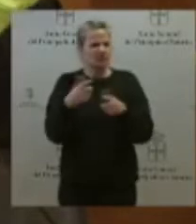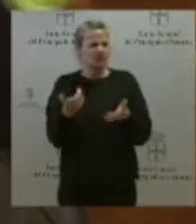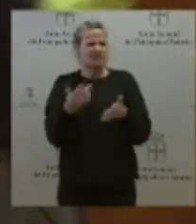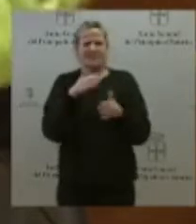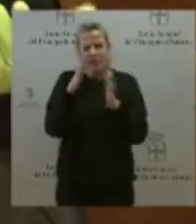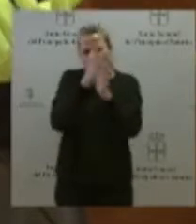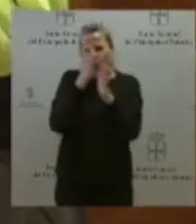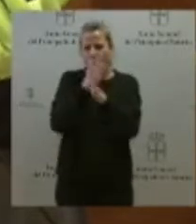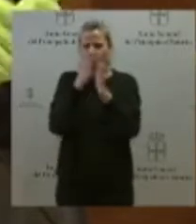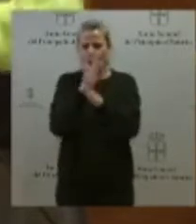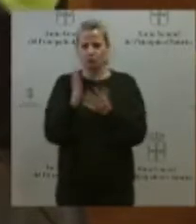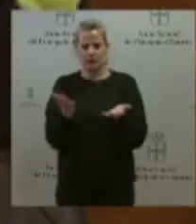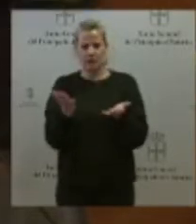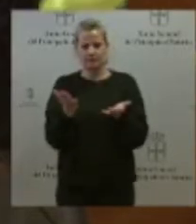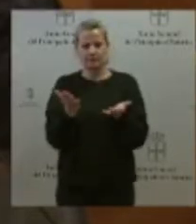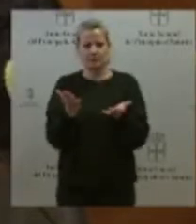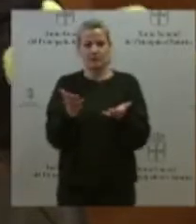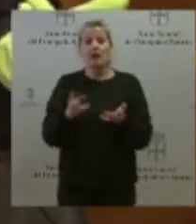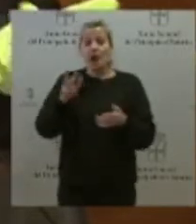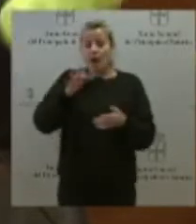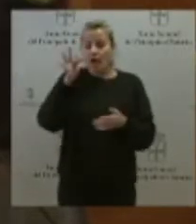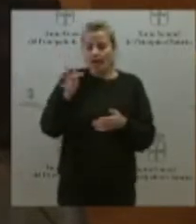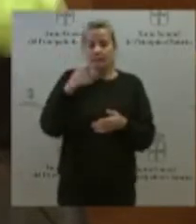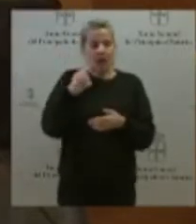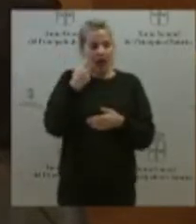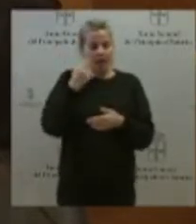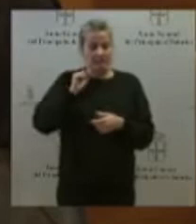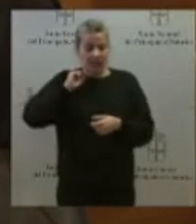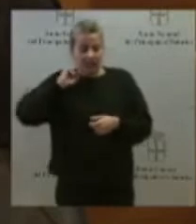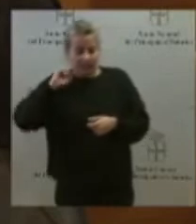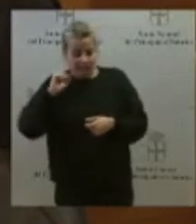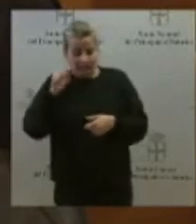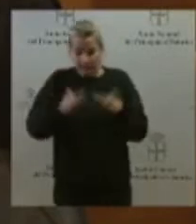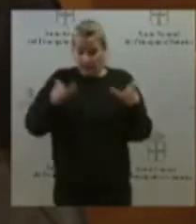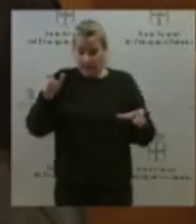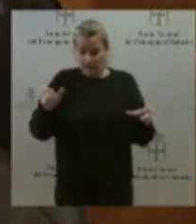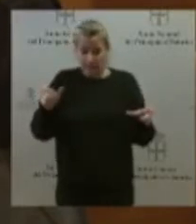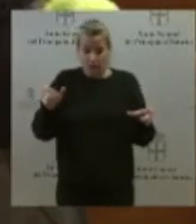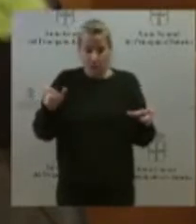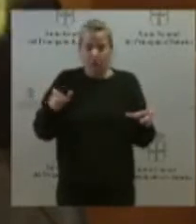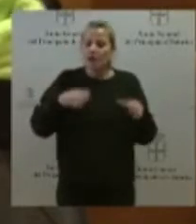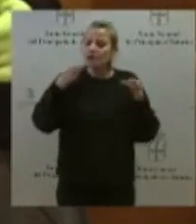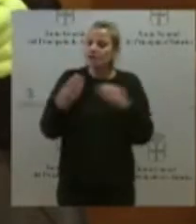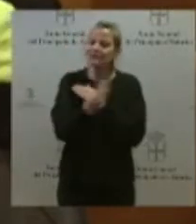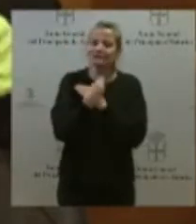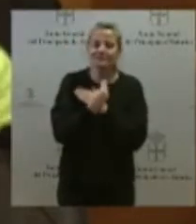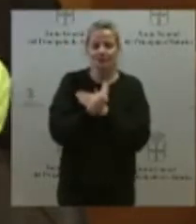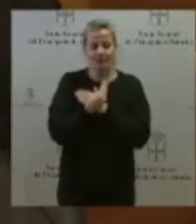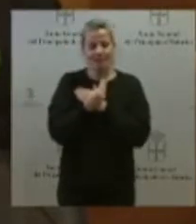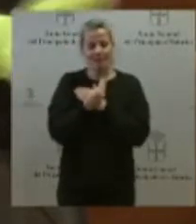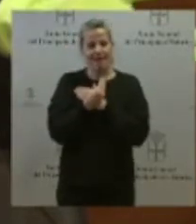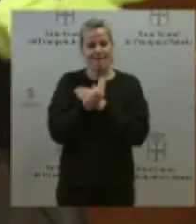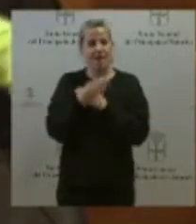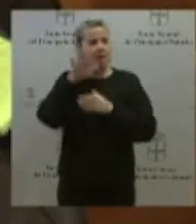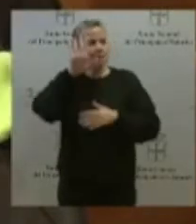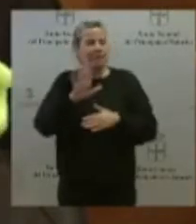hasta qué punto dependíamos de un ejército silencioso de personas que nos curaban, protegían y cuidaban y que eran esenciales. Pero incluso la